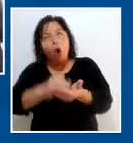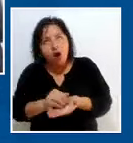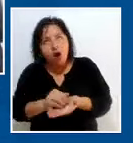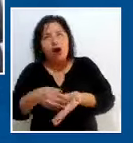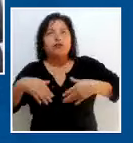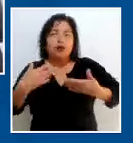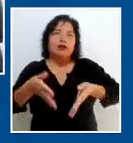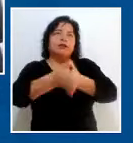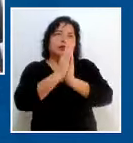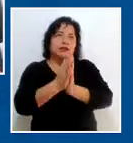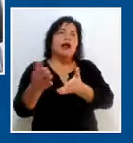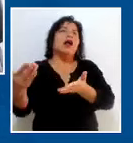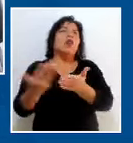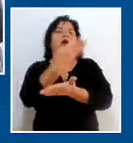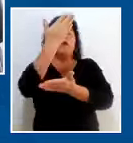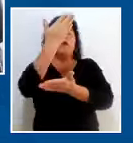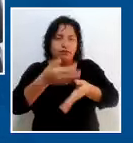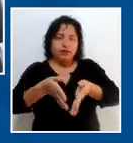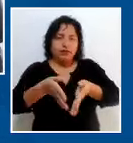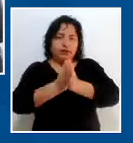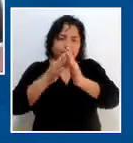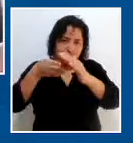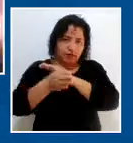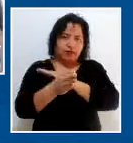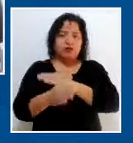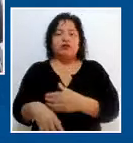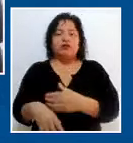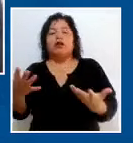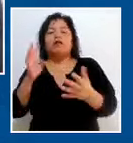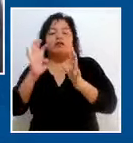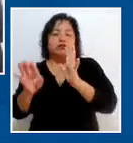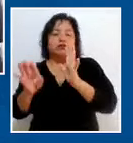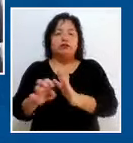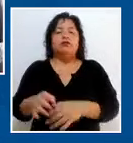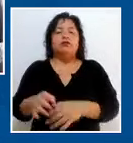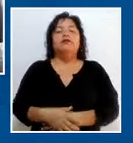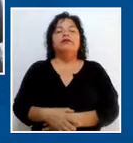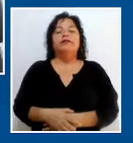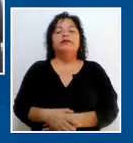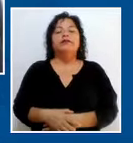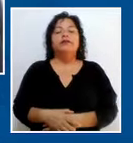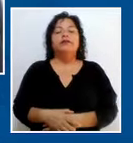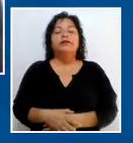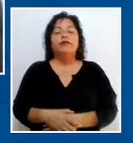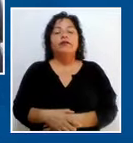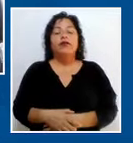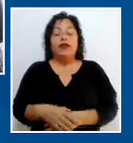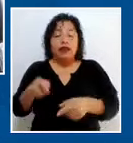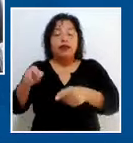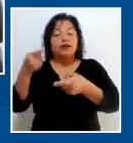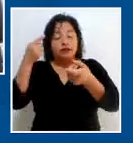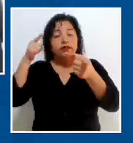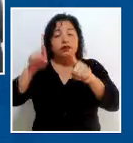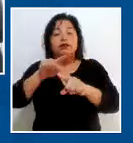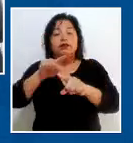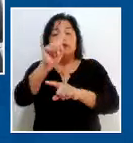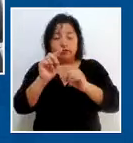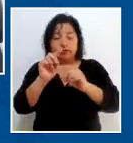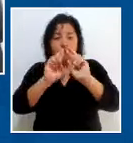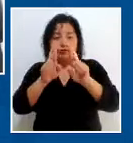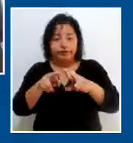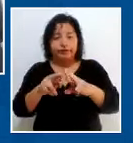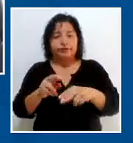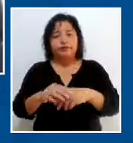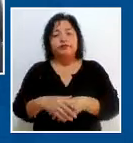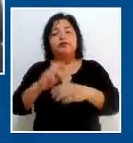solicitud de acceso, porque la primera con la respuesta ya se cerró, ¿no? Eso es respecto de la primera pregunta. Y